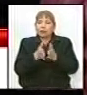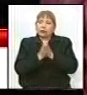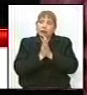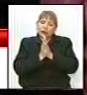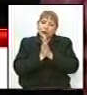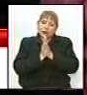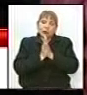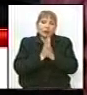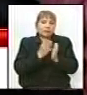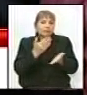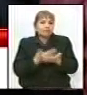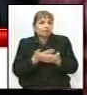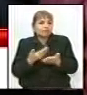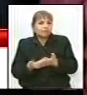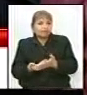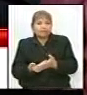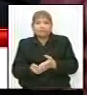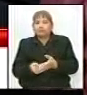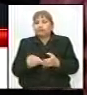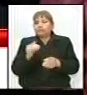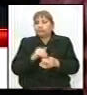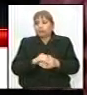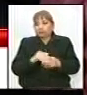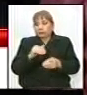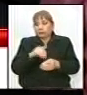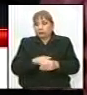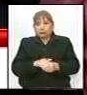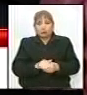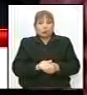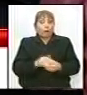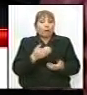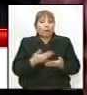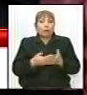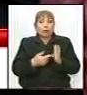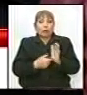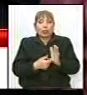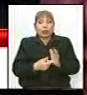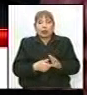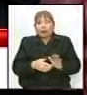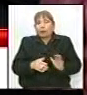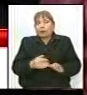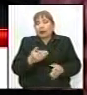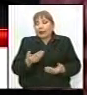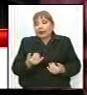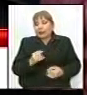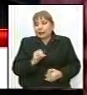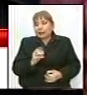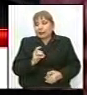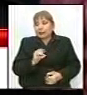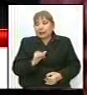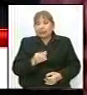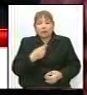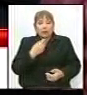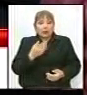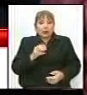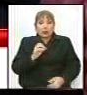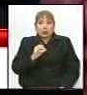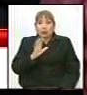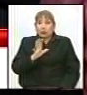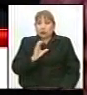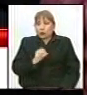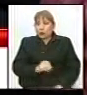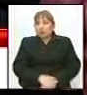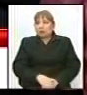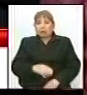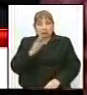de desistimiento de adquisición de kit electoral, denuncia formulada por la Procuraduría de la entidad. El caso 650 es por